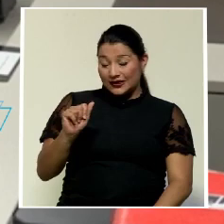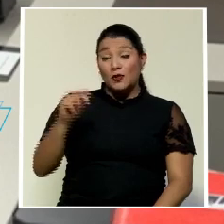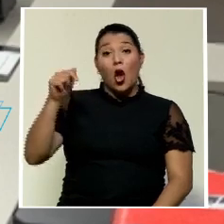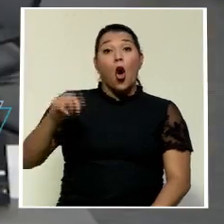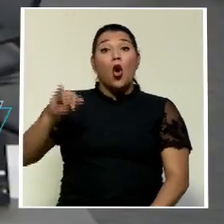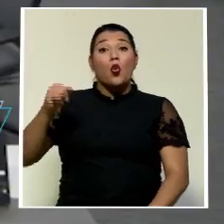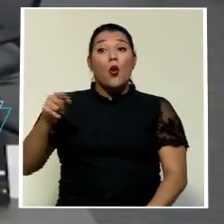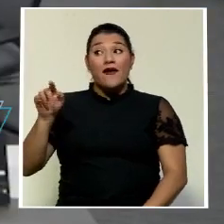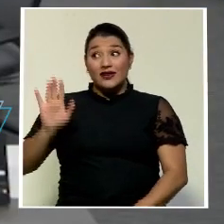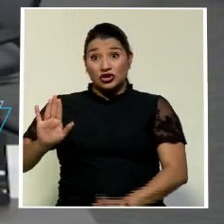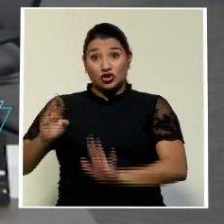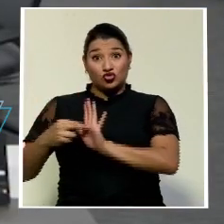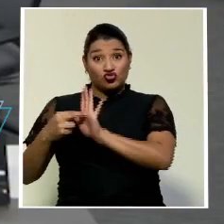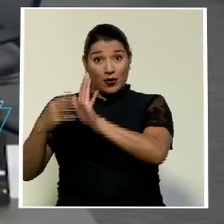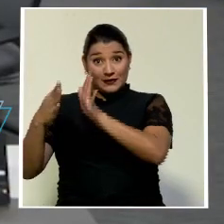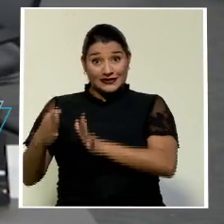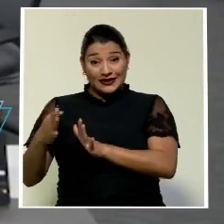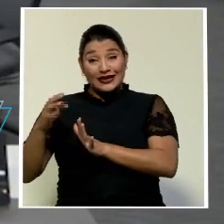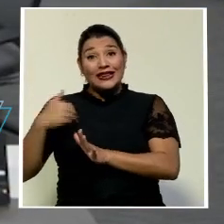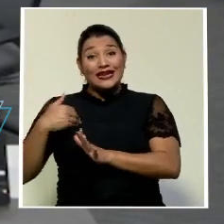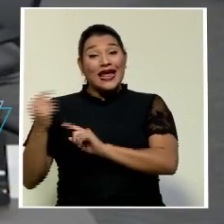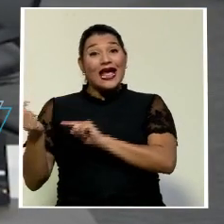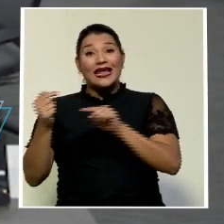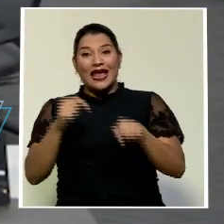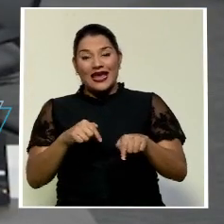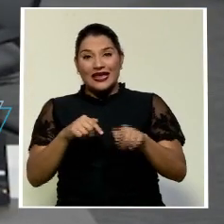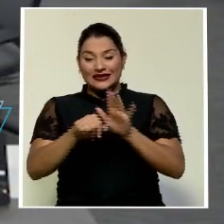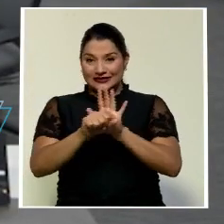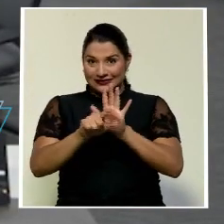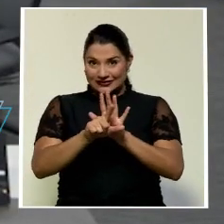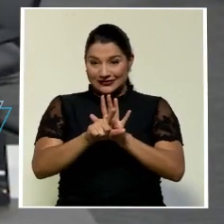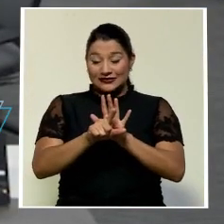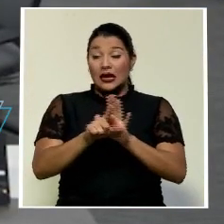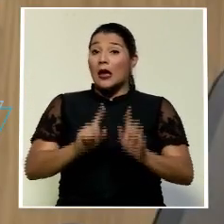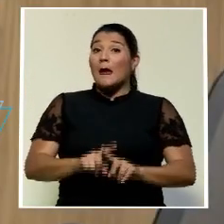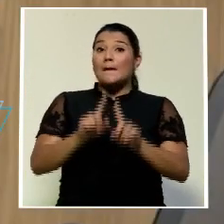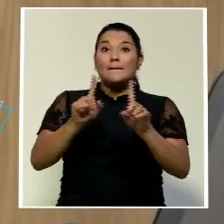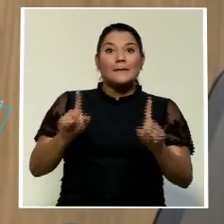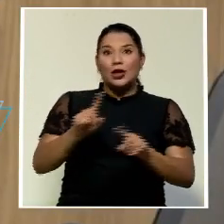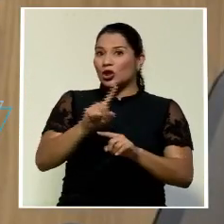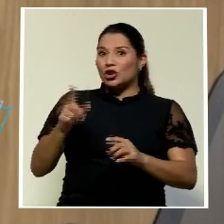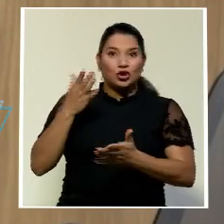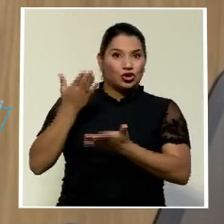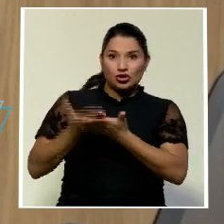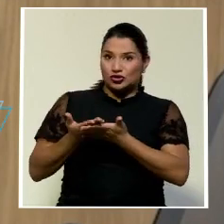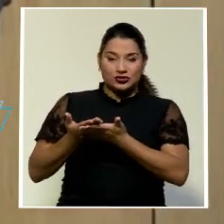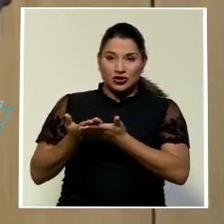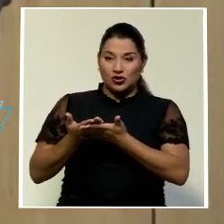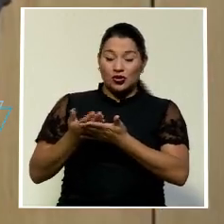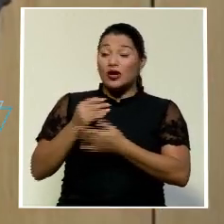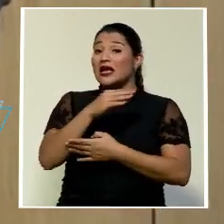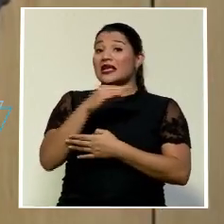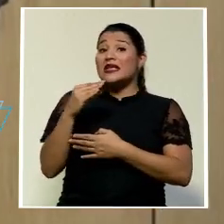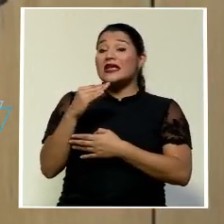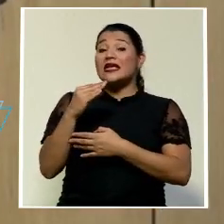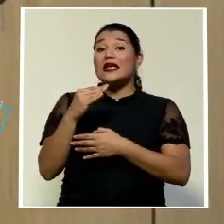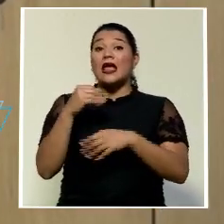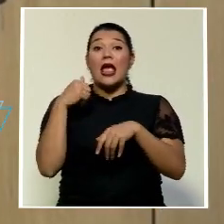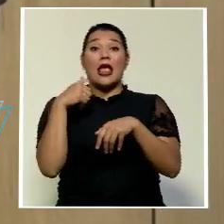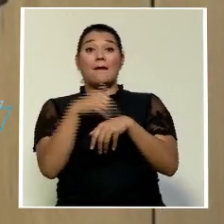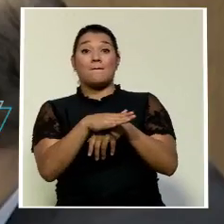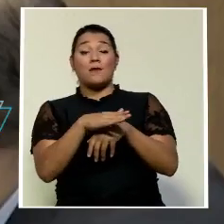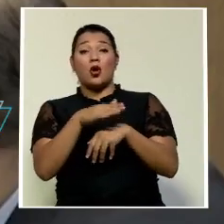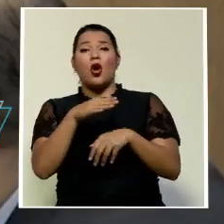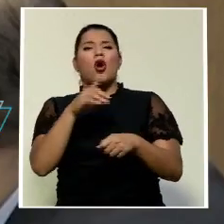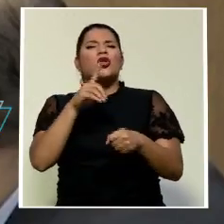organismo, Alejandro Rossi, debía presentarse ante los legisladores. Sin embargo, no llegó a la cita y lo que se envió a los